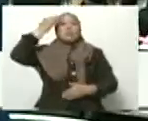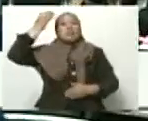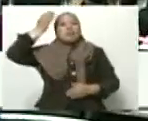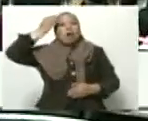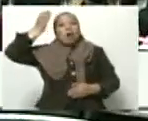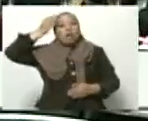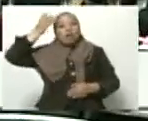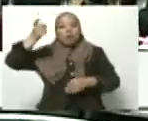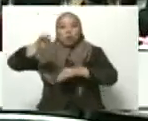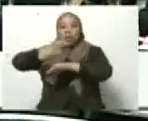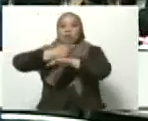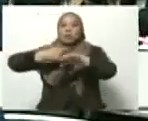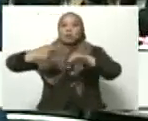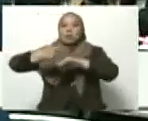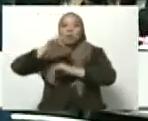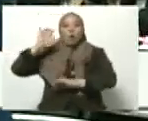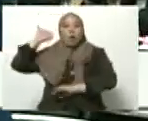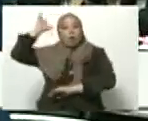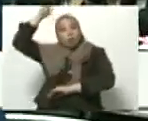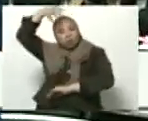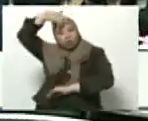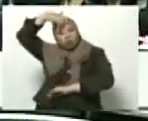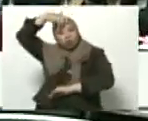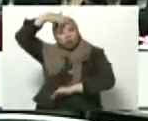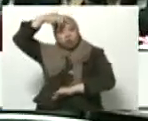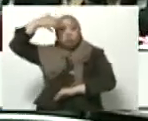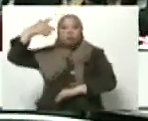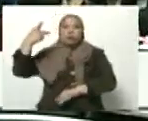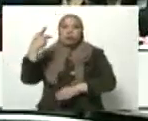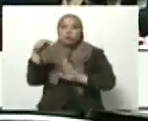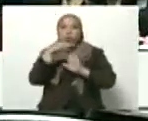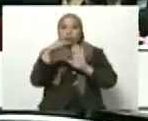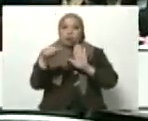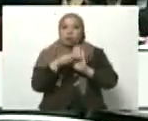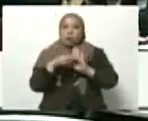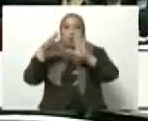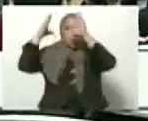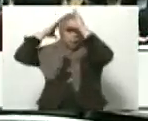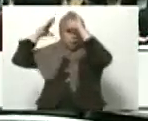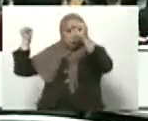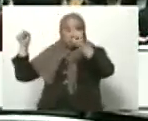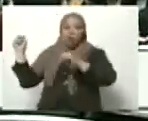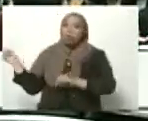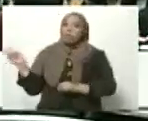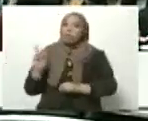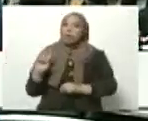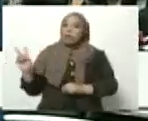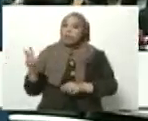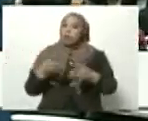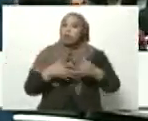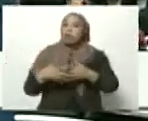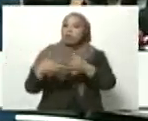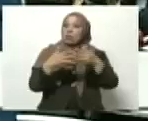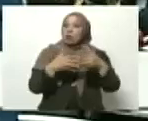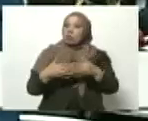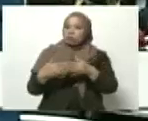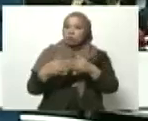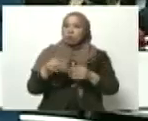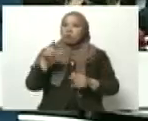del gobierno de Donald Trump de que Alex Saab cumplía funciones diplomáticas para el Estado venezolano. Y en